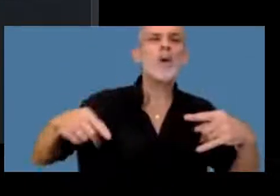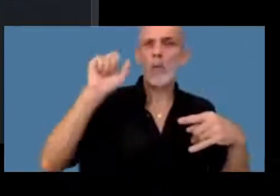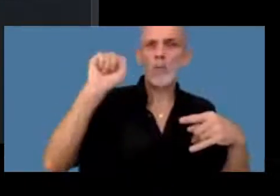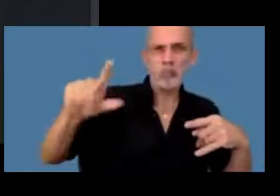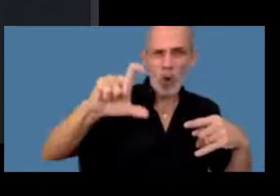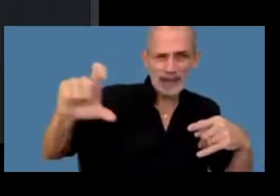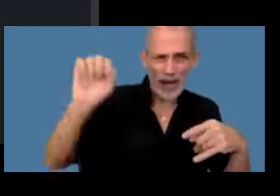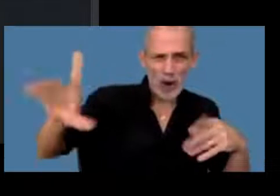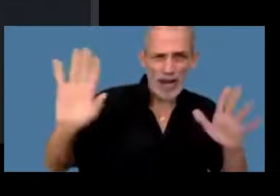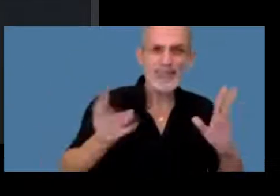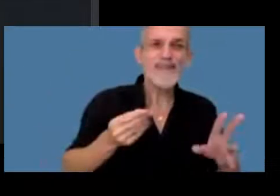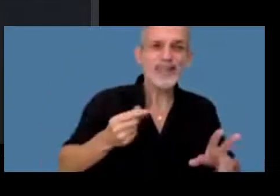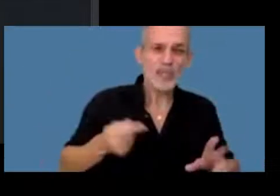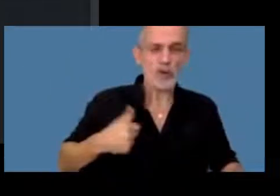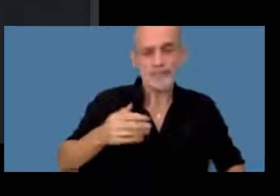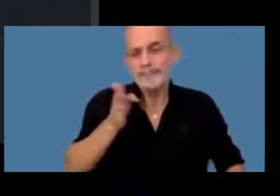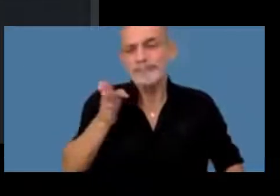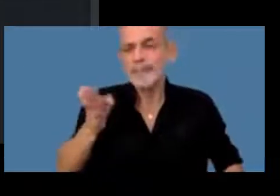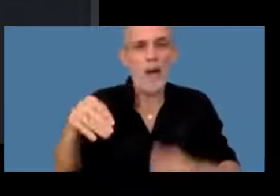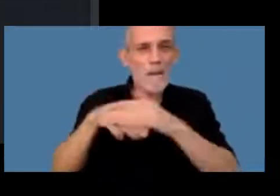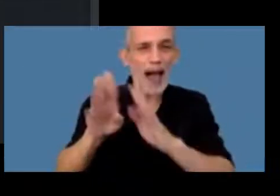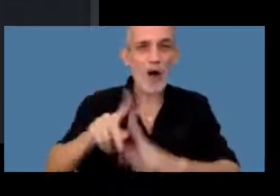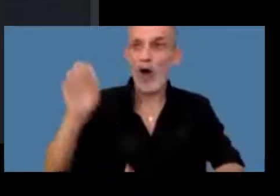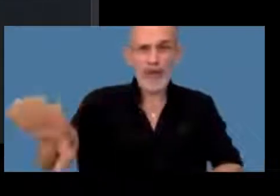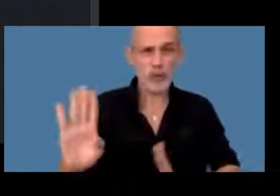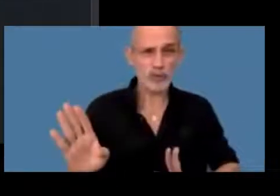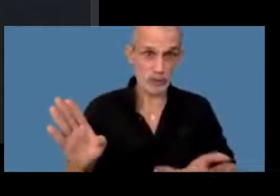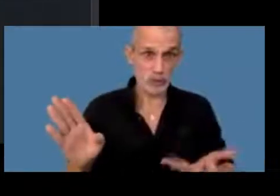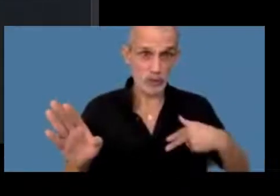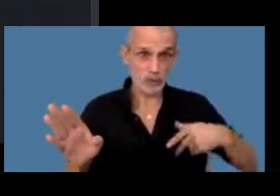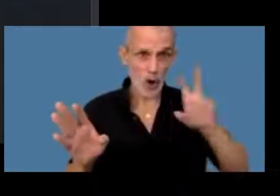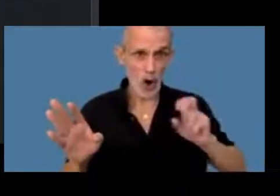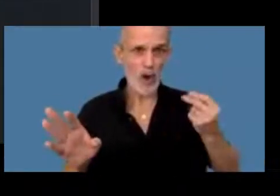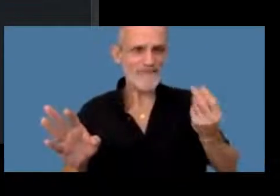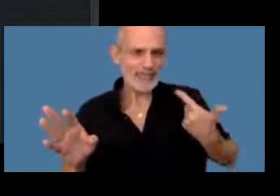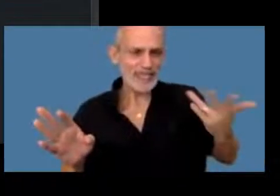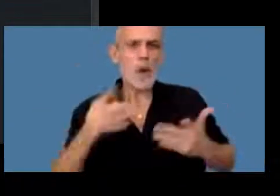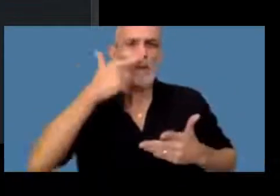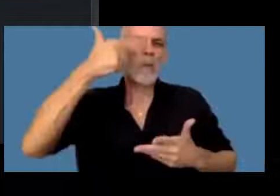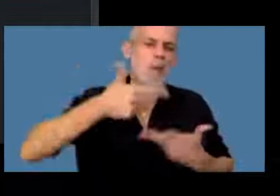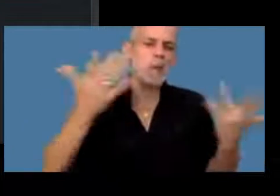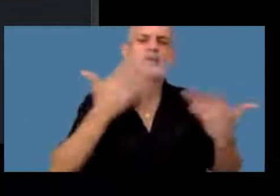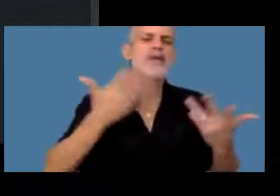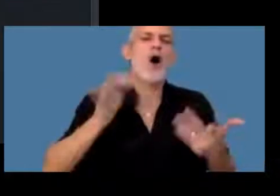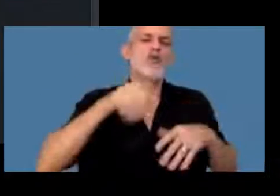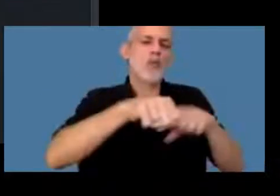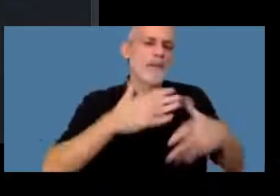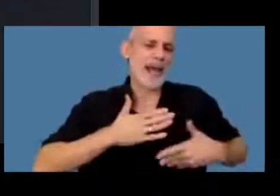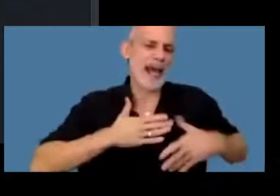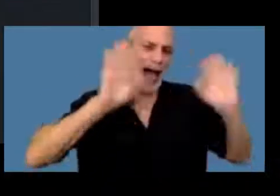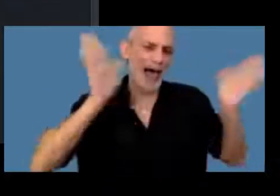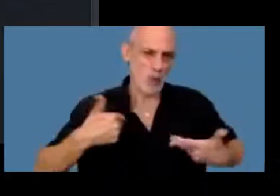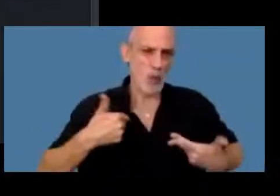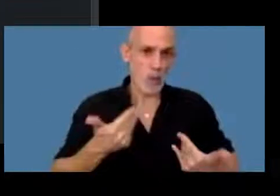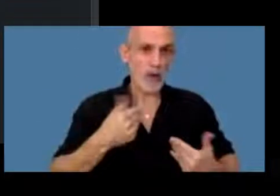con el efectivo, voy hasta la cuenta corriente y le deposito. Porque yo cobro el efectivo, soy una estación de servicio, soy, no sé, un supermercado, qué sé yo, ¿lo puedo hacer? ¿Me permite